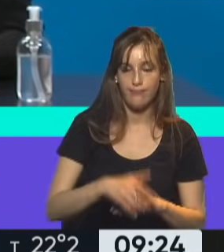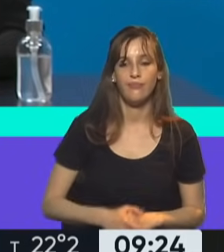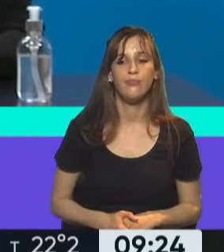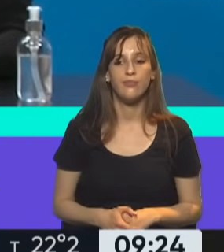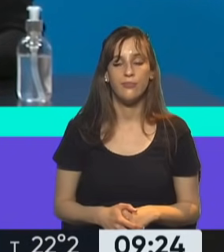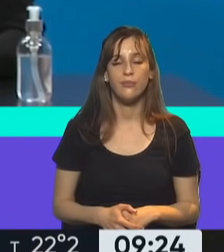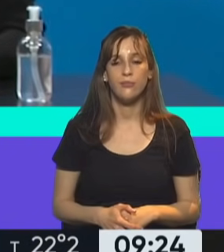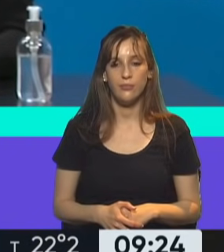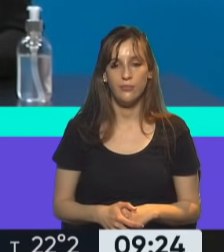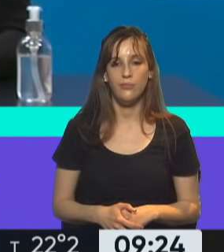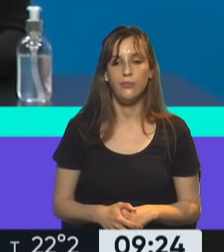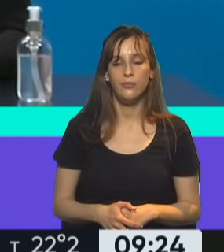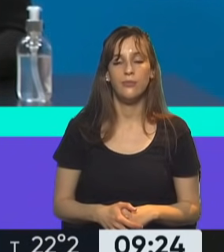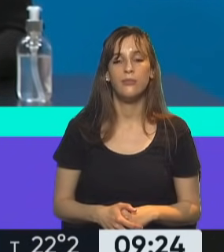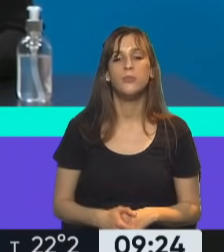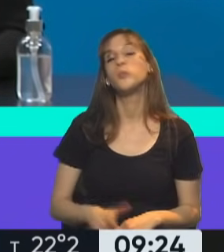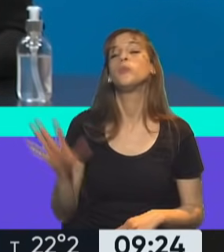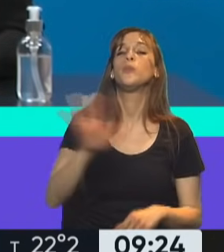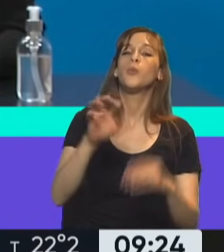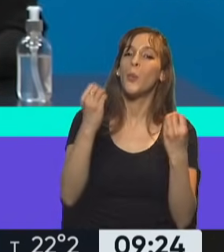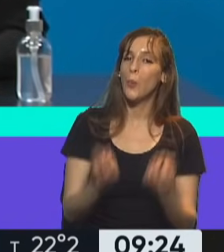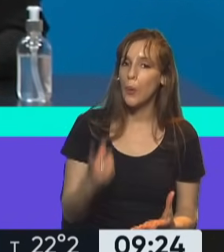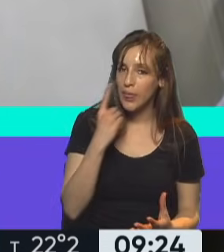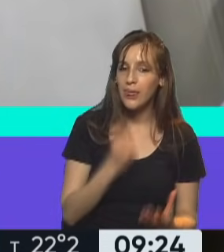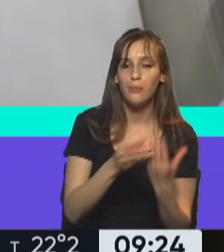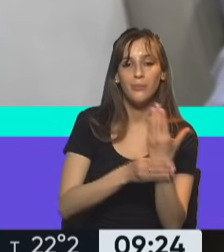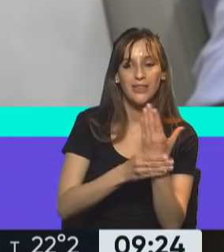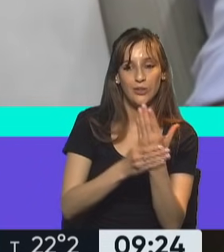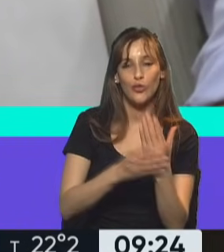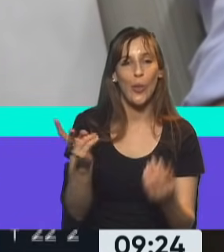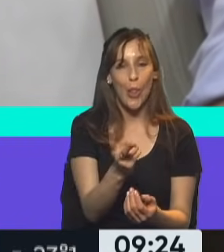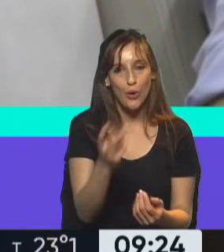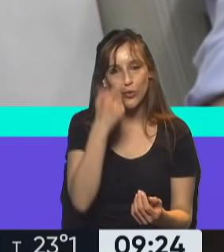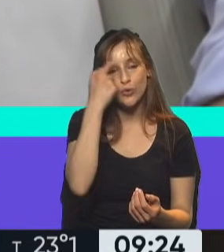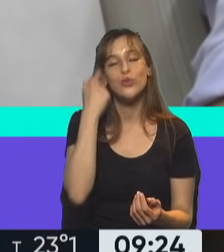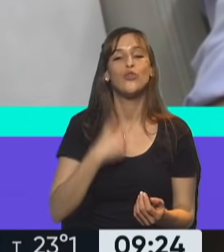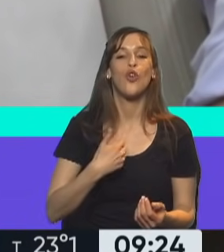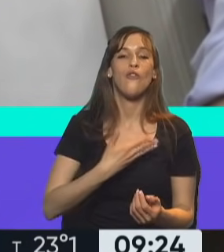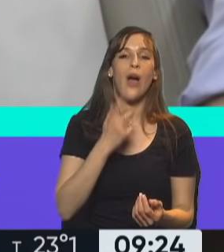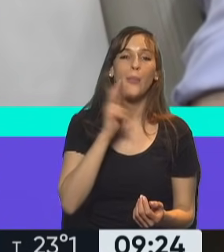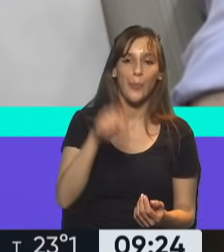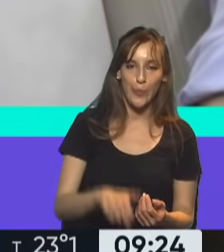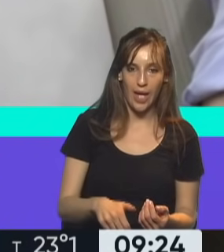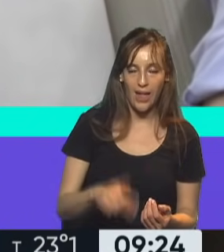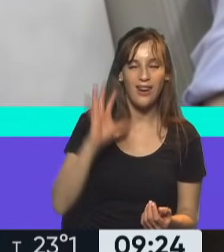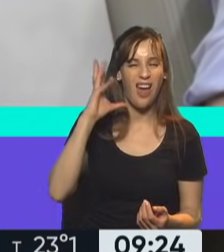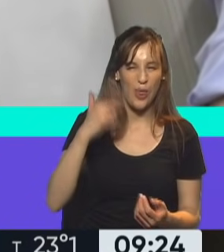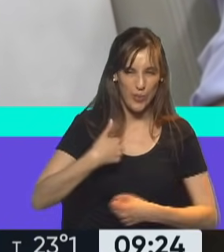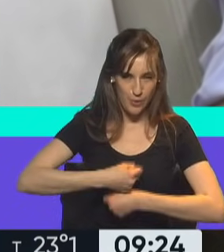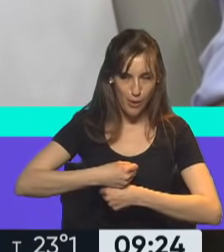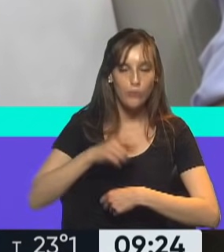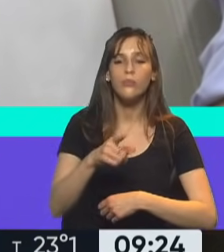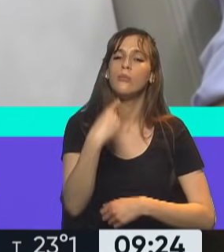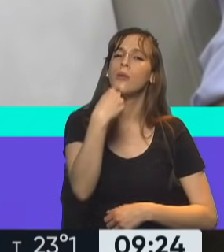vacunación. ¿Qué tal? Buenos días, ministro Lames, ministra Bisotti, Fabián Waldman de FM La Patriada. En primer lugar, preguntarle,